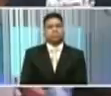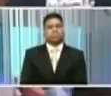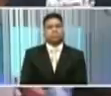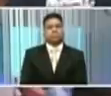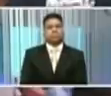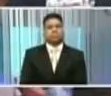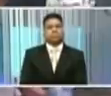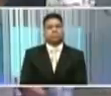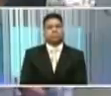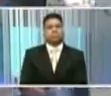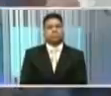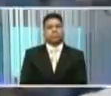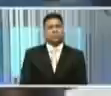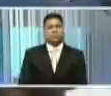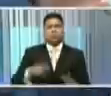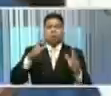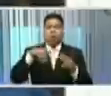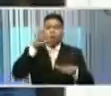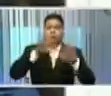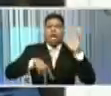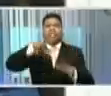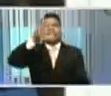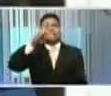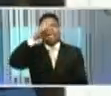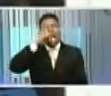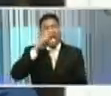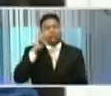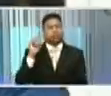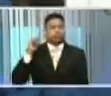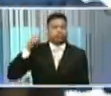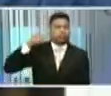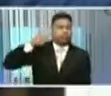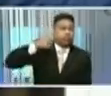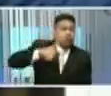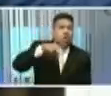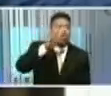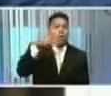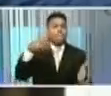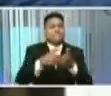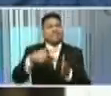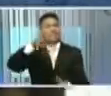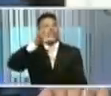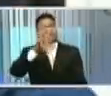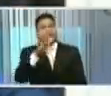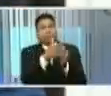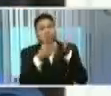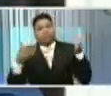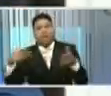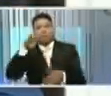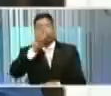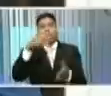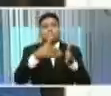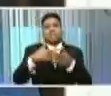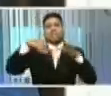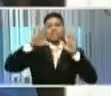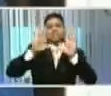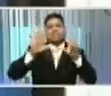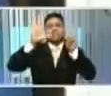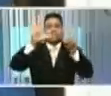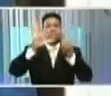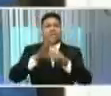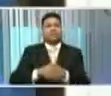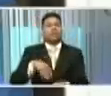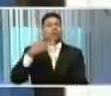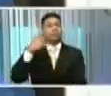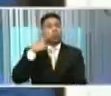Así que estos 13 años, del 2003 al 2016, lo puede decir Patricia. En